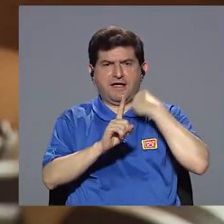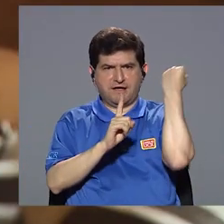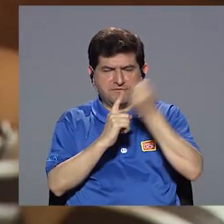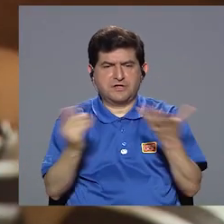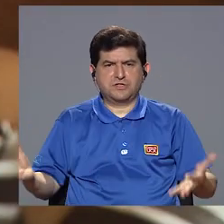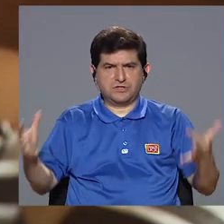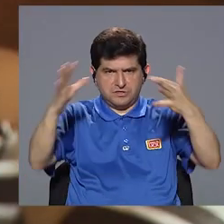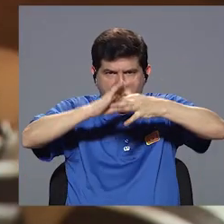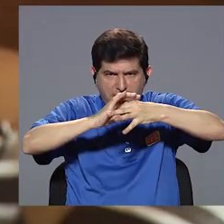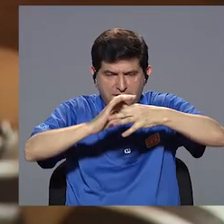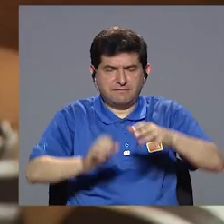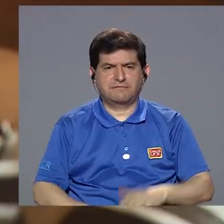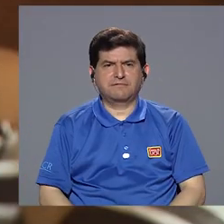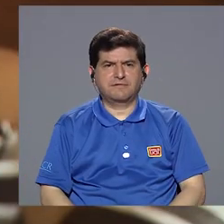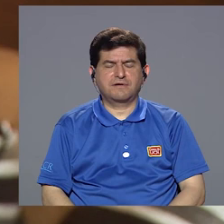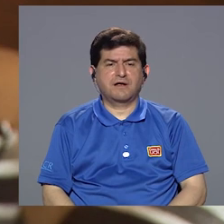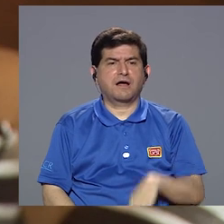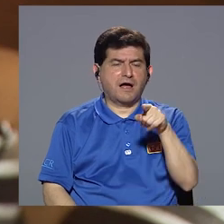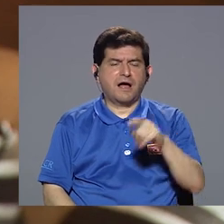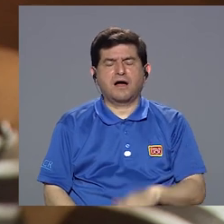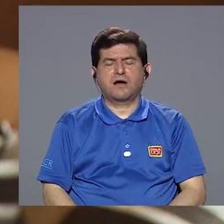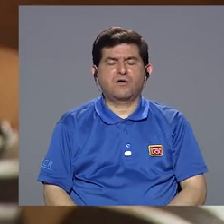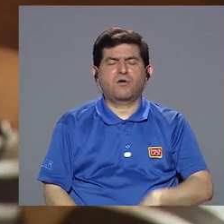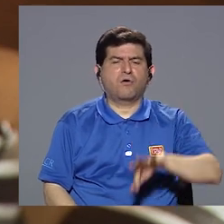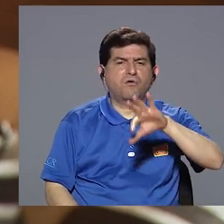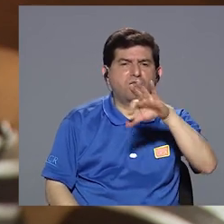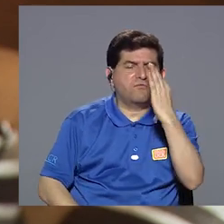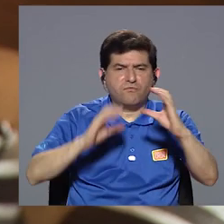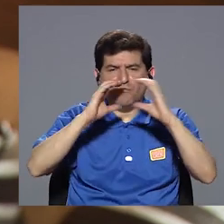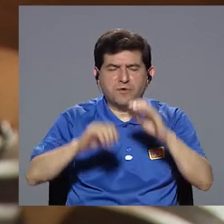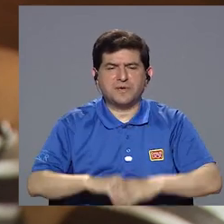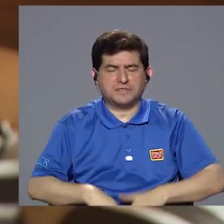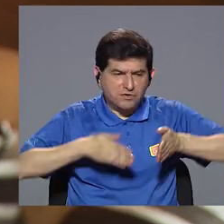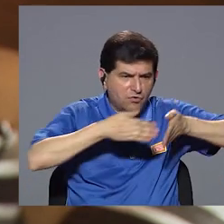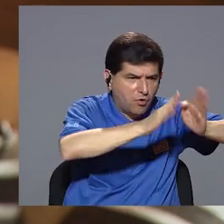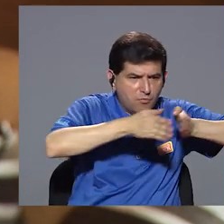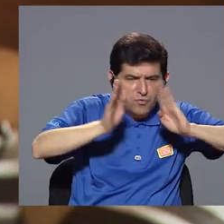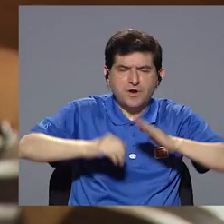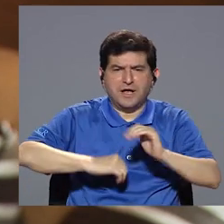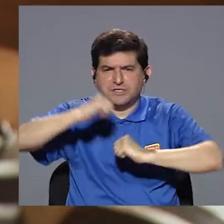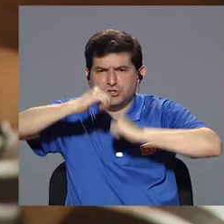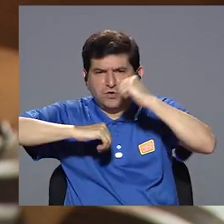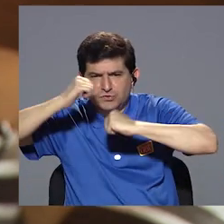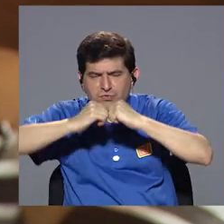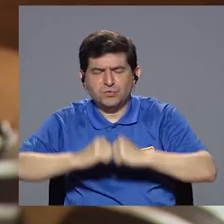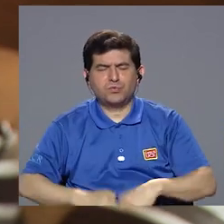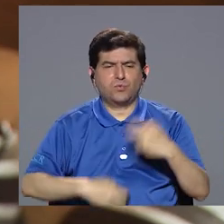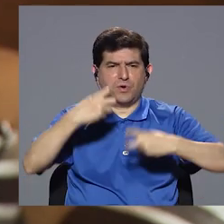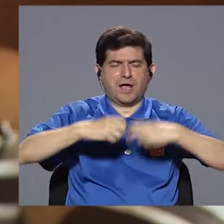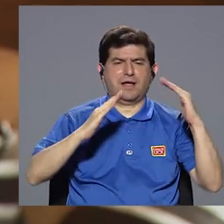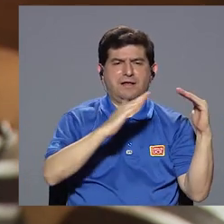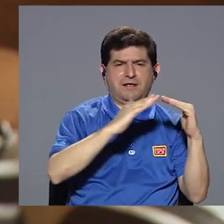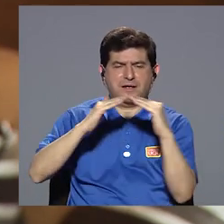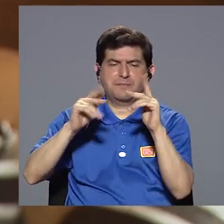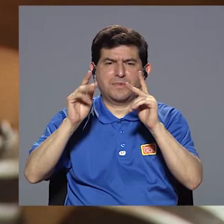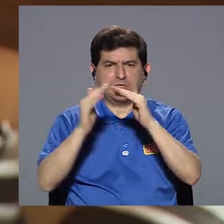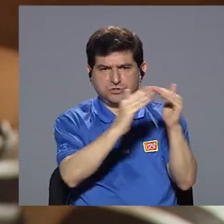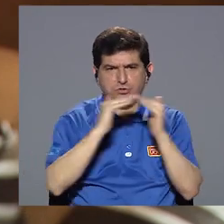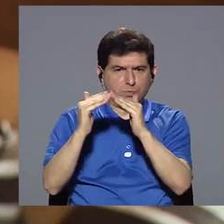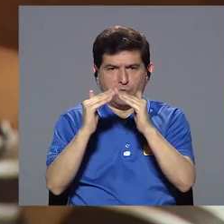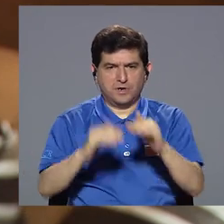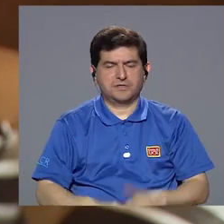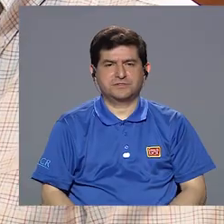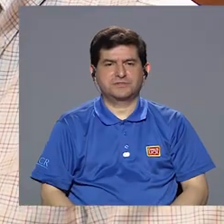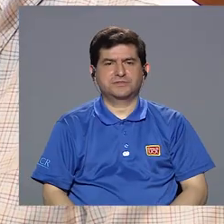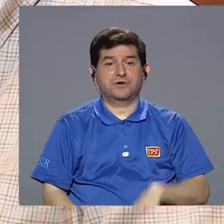confronten con las situaciones relacionadas con las vías de comunicación con la infraestructura con los problemas de vivienda que